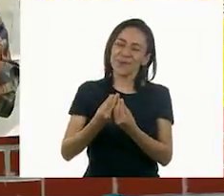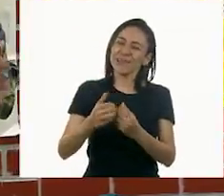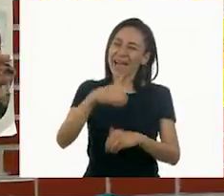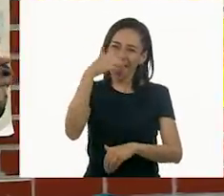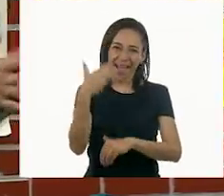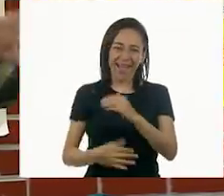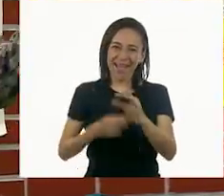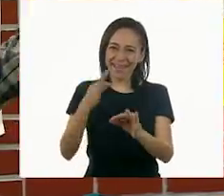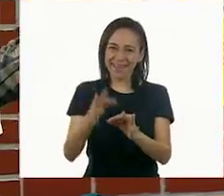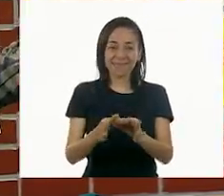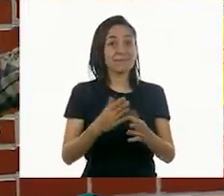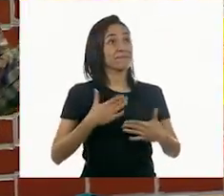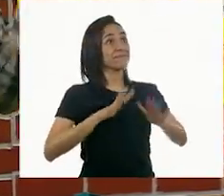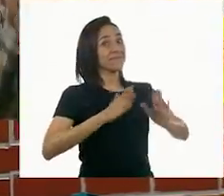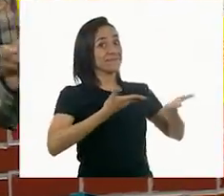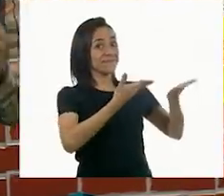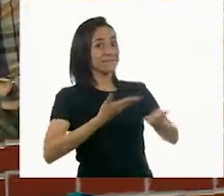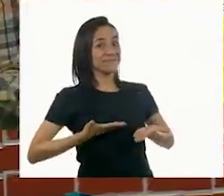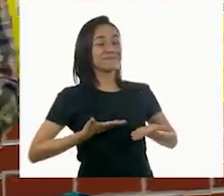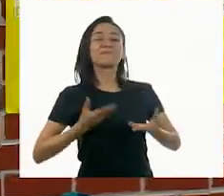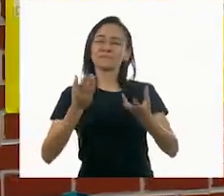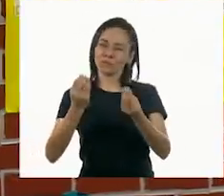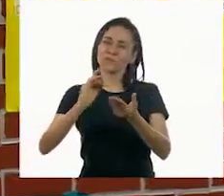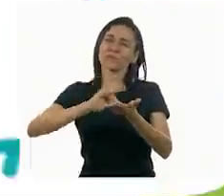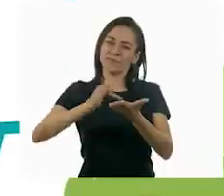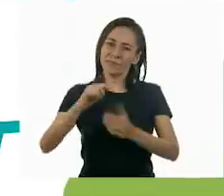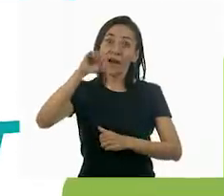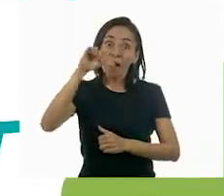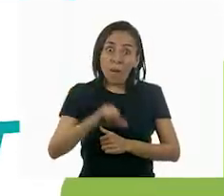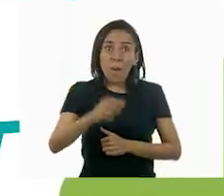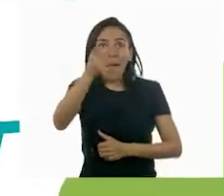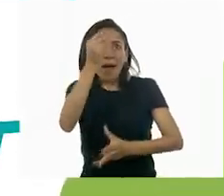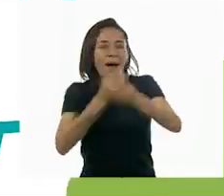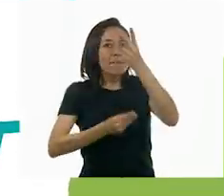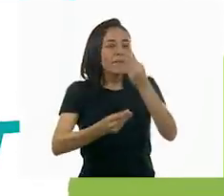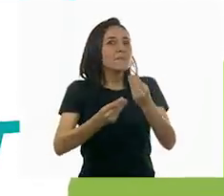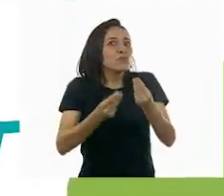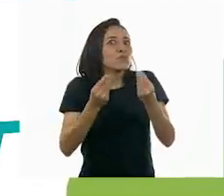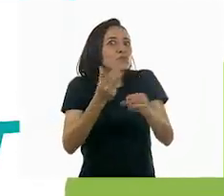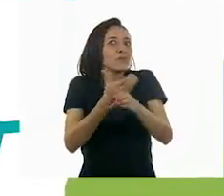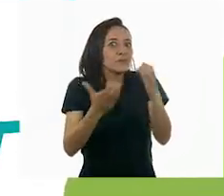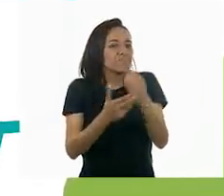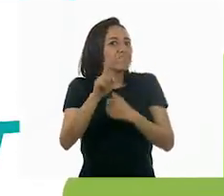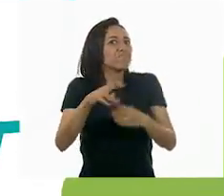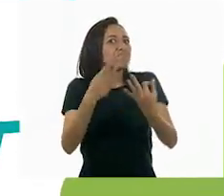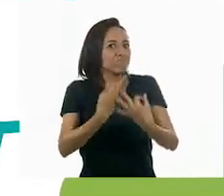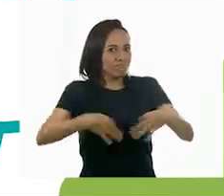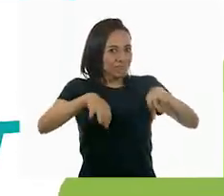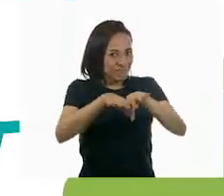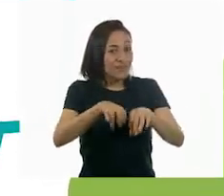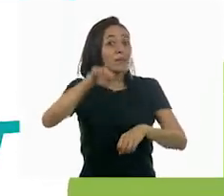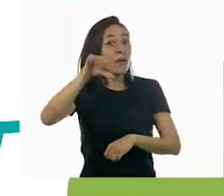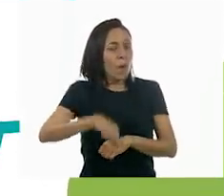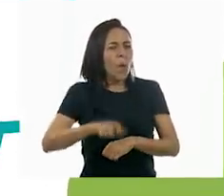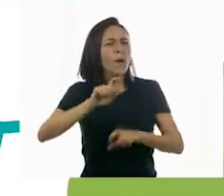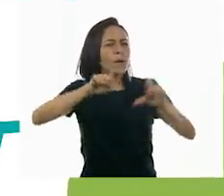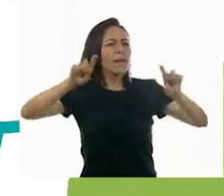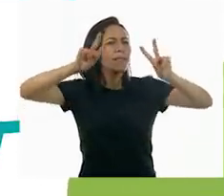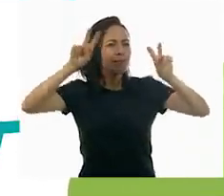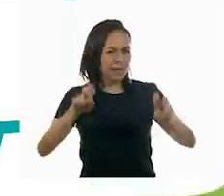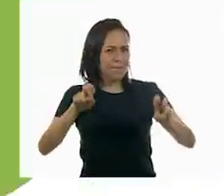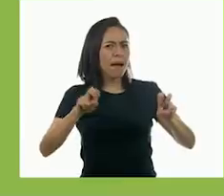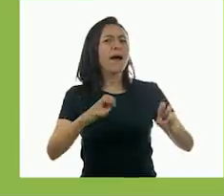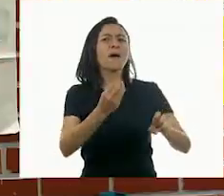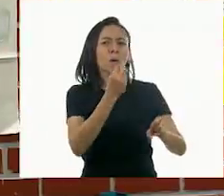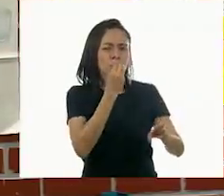hemos aprendido muchísimo y todo ha sido muy importante. Por hoy hemos terminado con el programa Los Grupos de